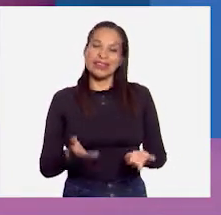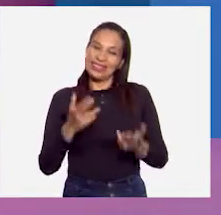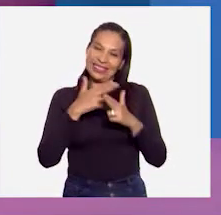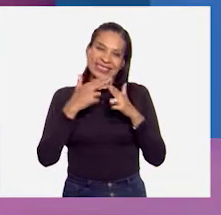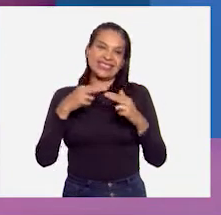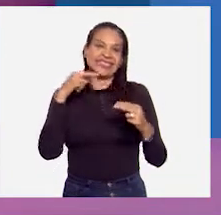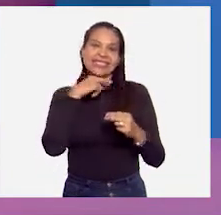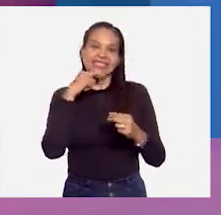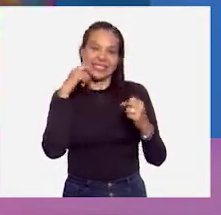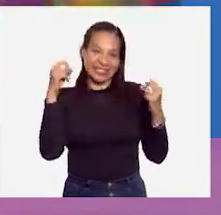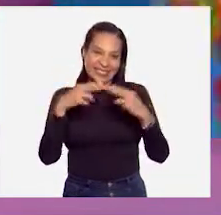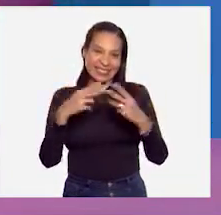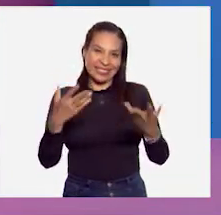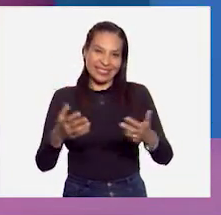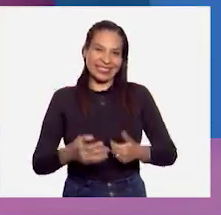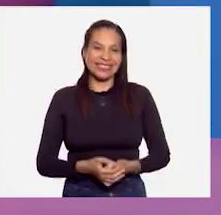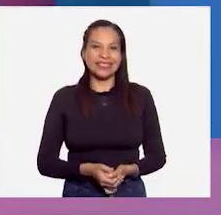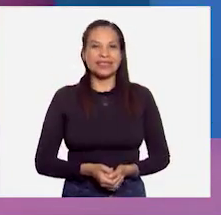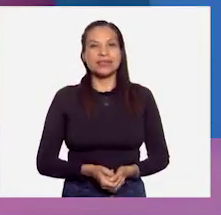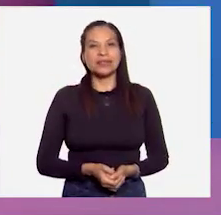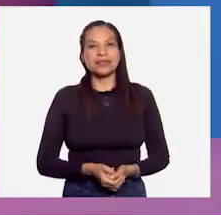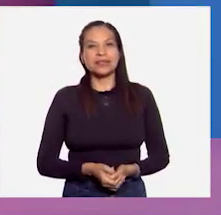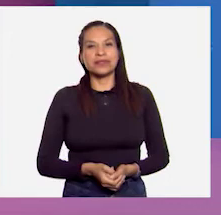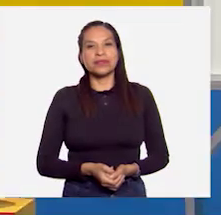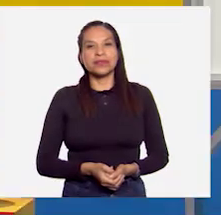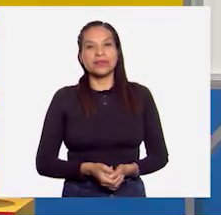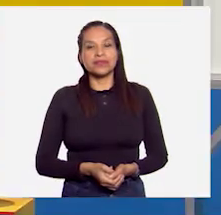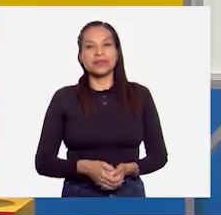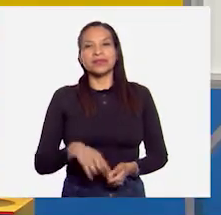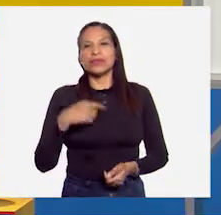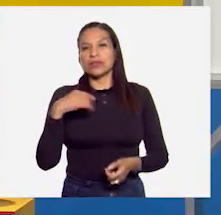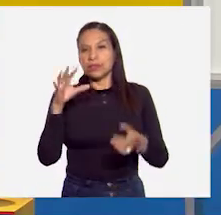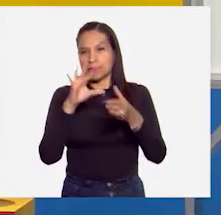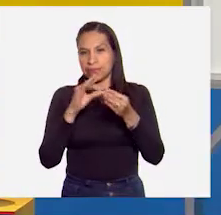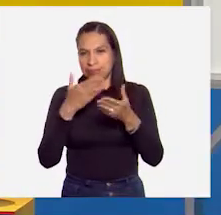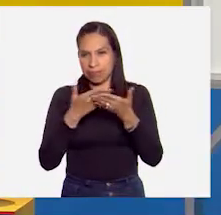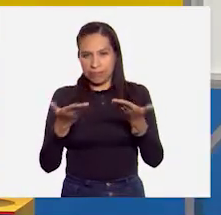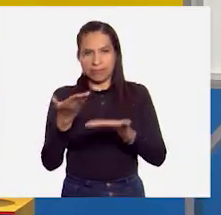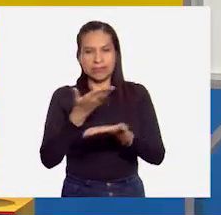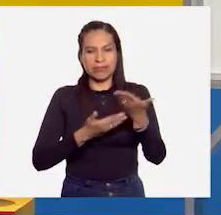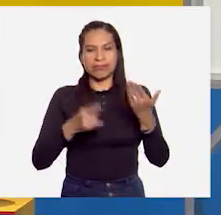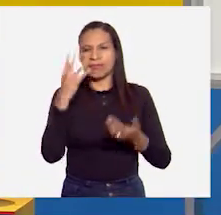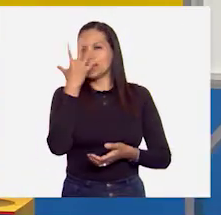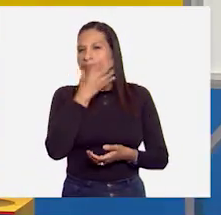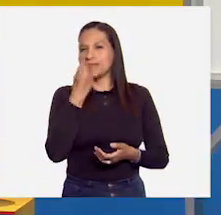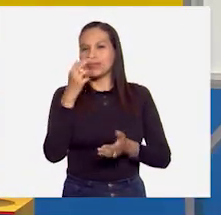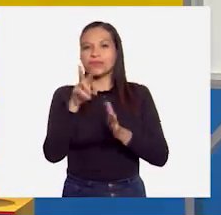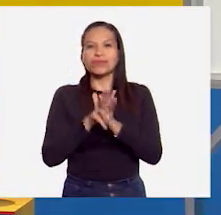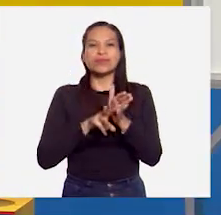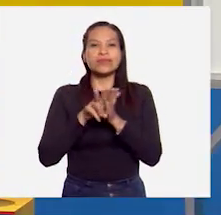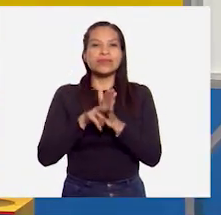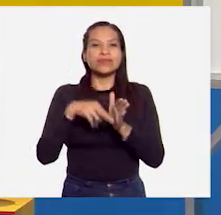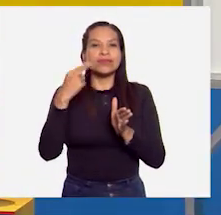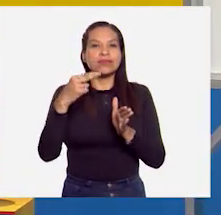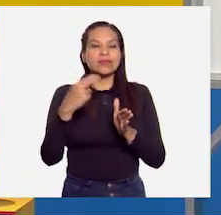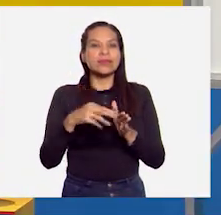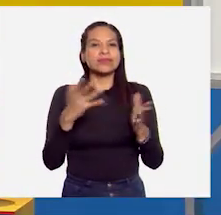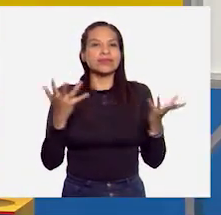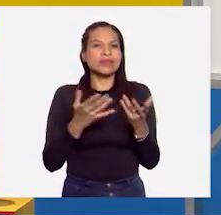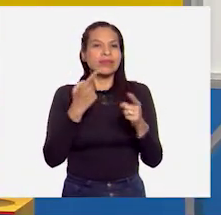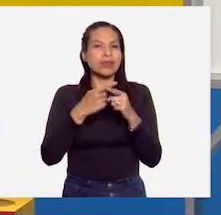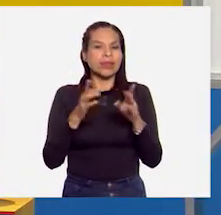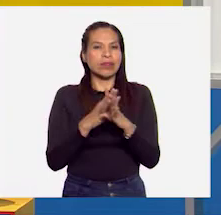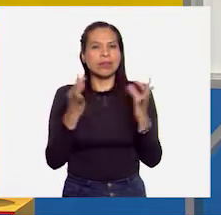¡Hasta la próxima! ¡Adiós! Les voy a compartir ahora un hermoso video titulado Elaboración